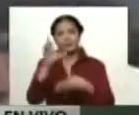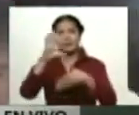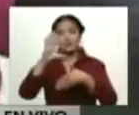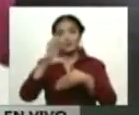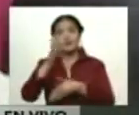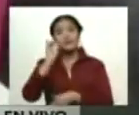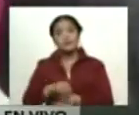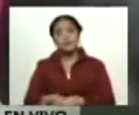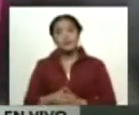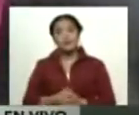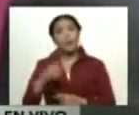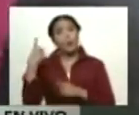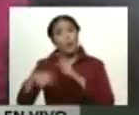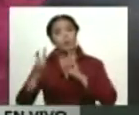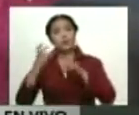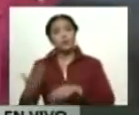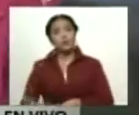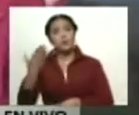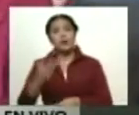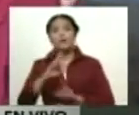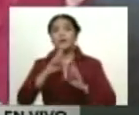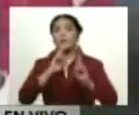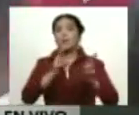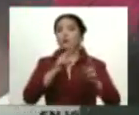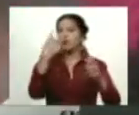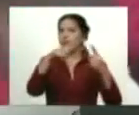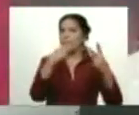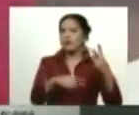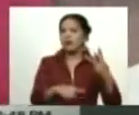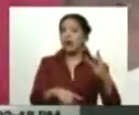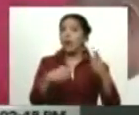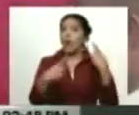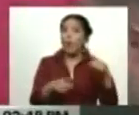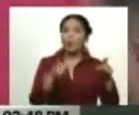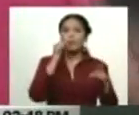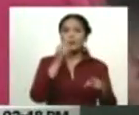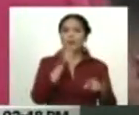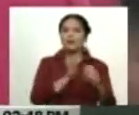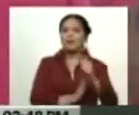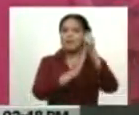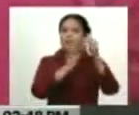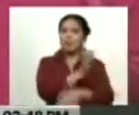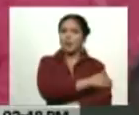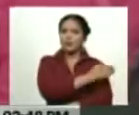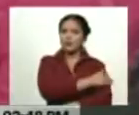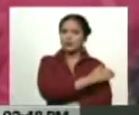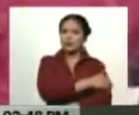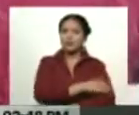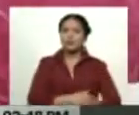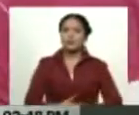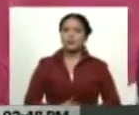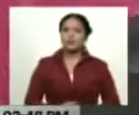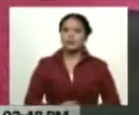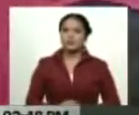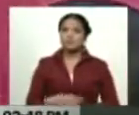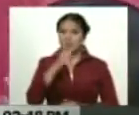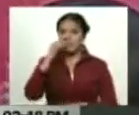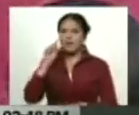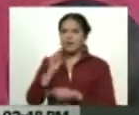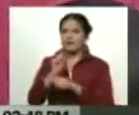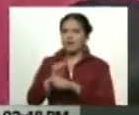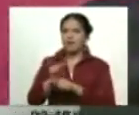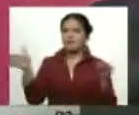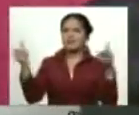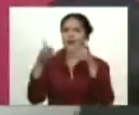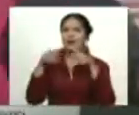finalmente, quizás uno de los temas más importantes, respondió a las polémicas declaraciones de uno de los voceros de la Mesa de Unidad Democrática, que había amenazado con cerrar